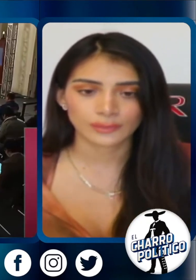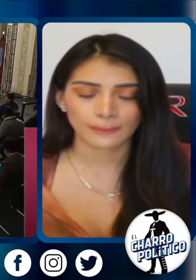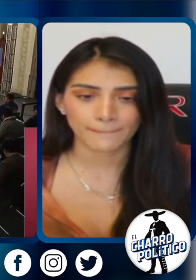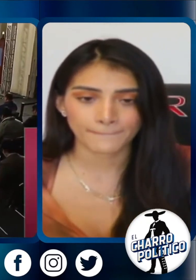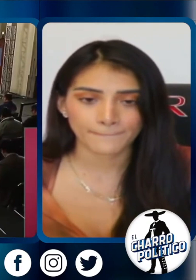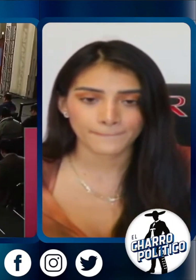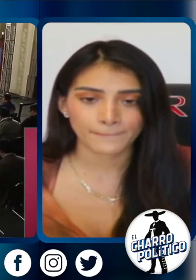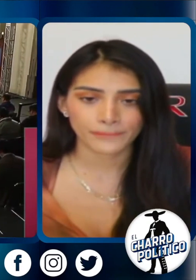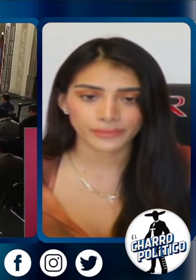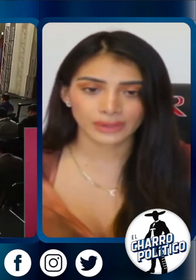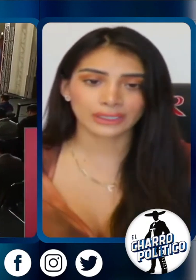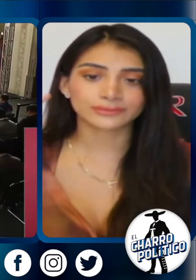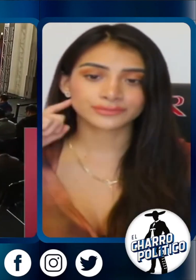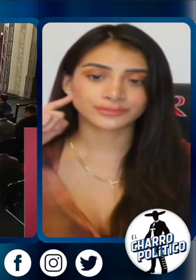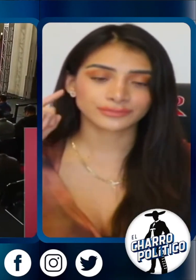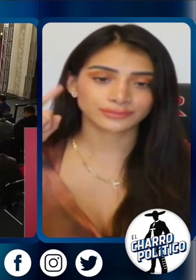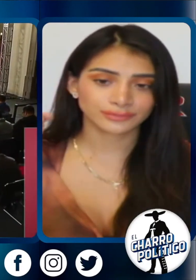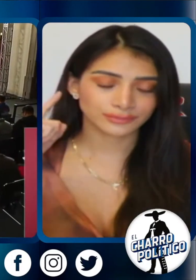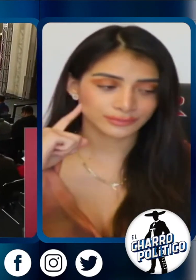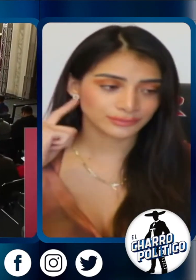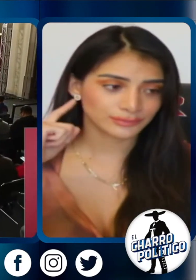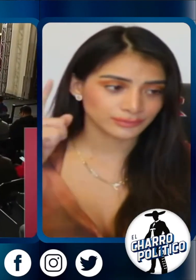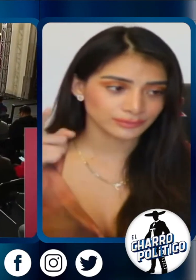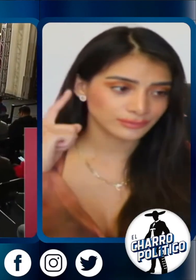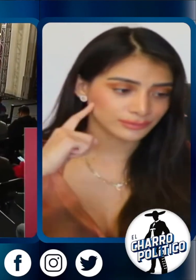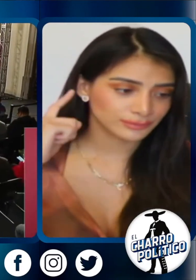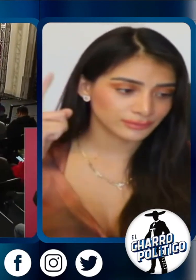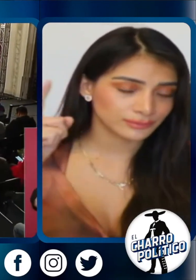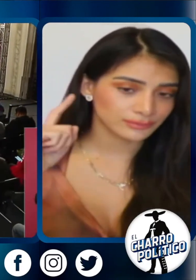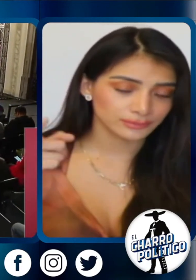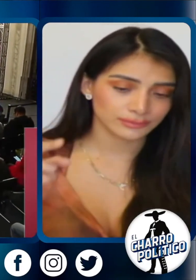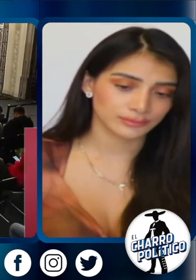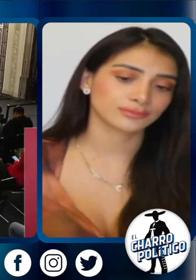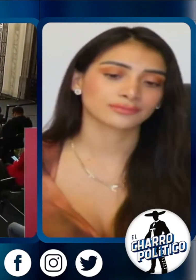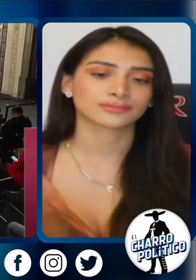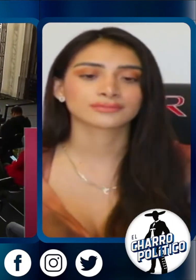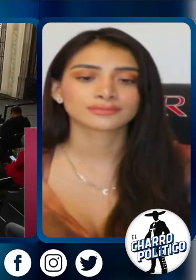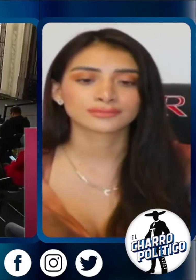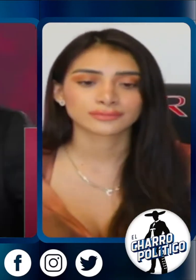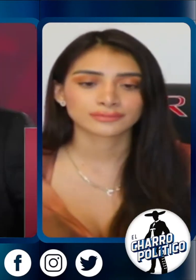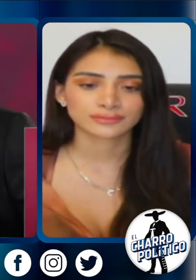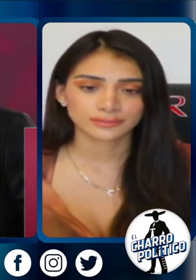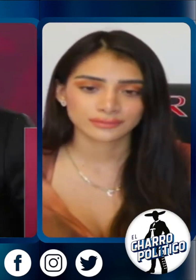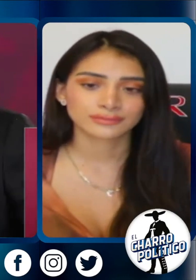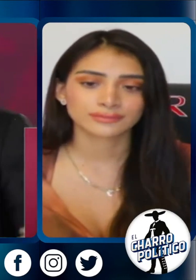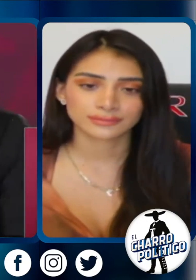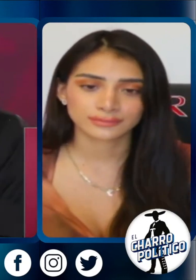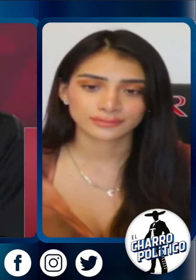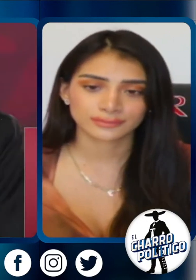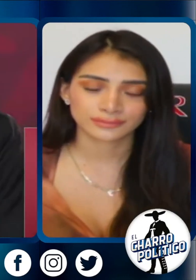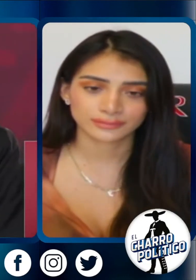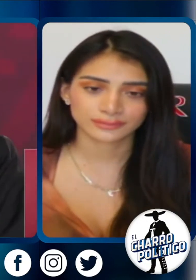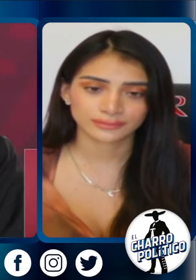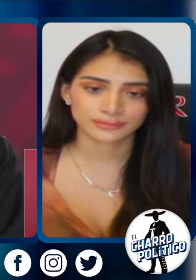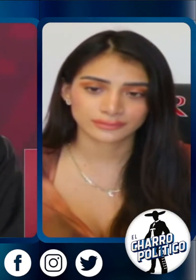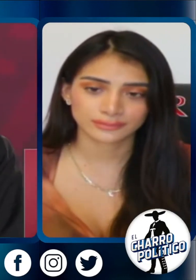muchos servidores públicos y jóvenes, hay que darles oportunidad a los jóvenes.